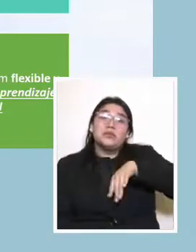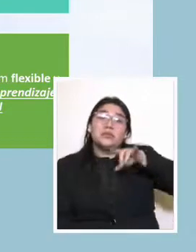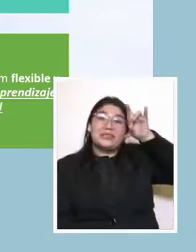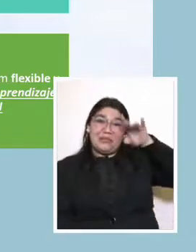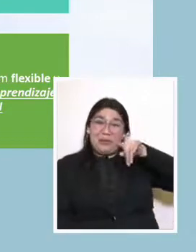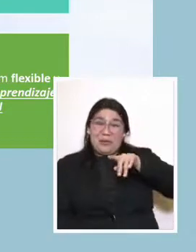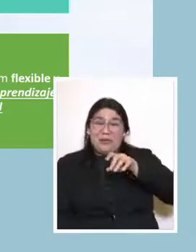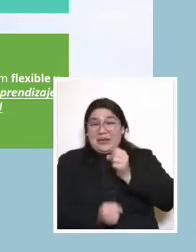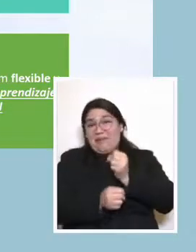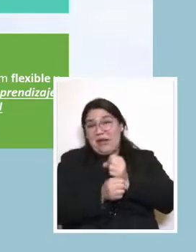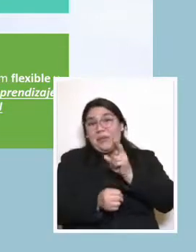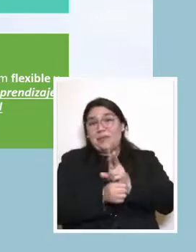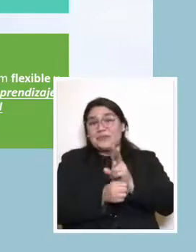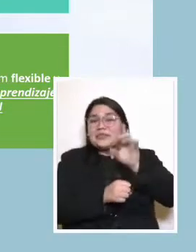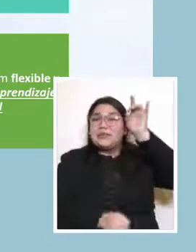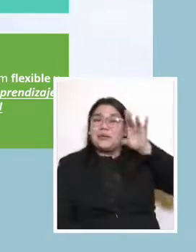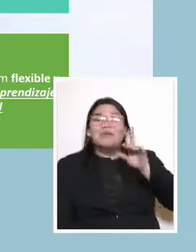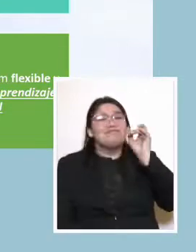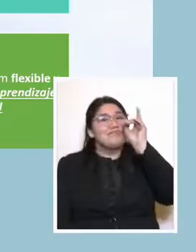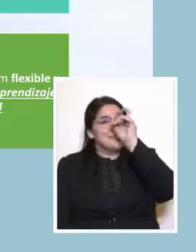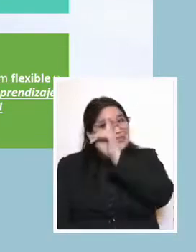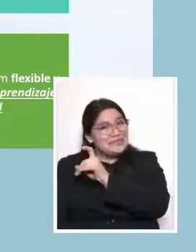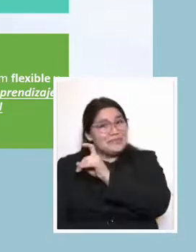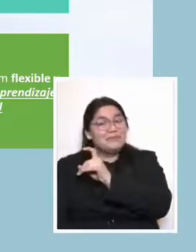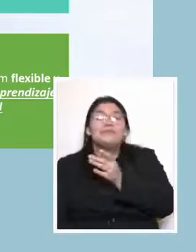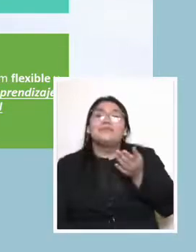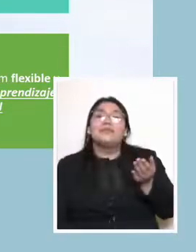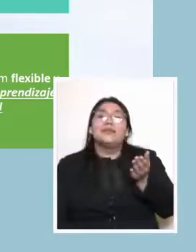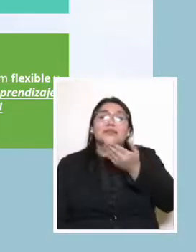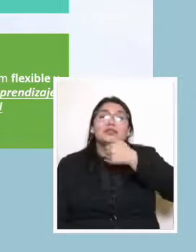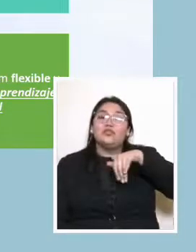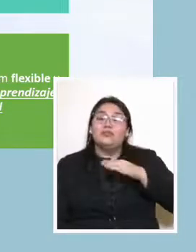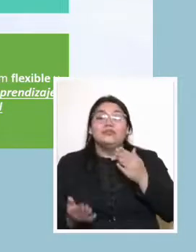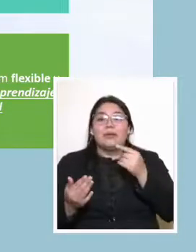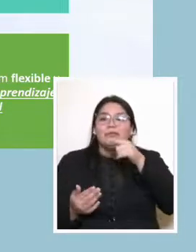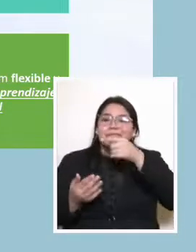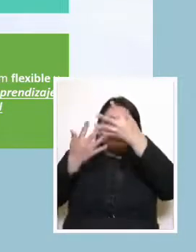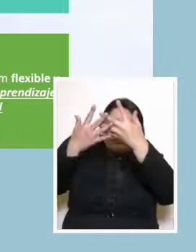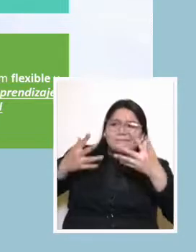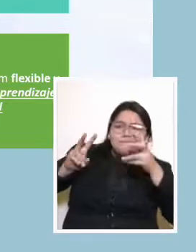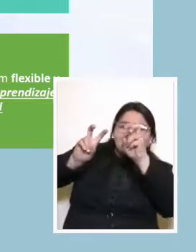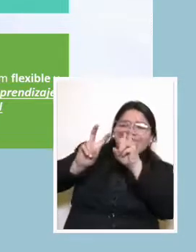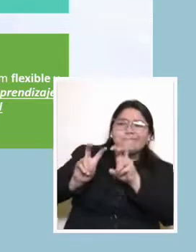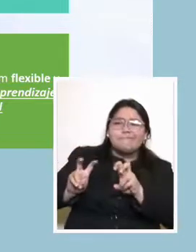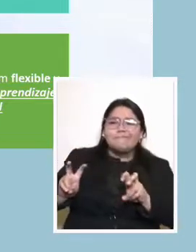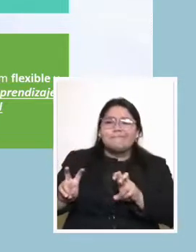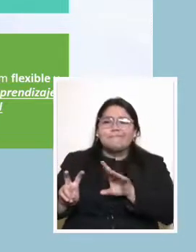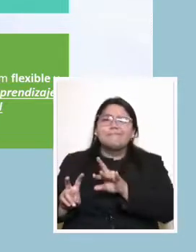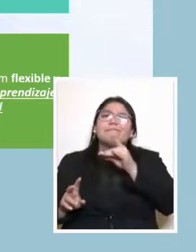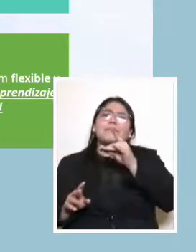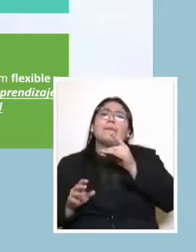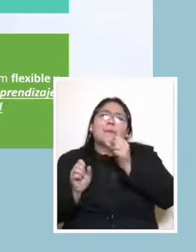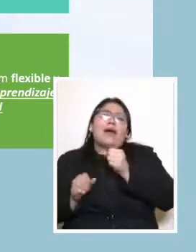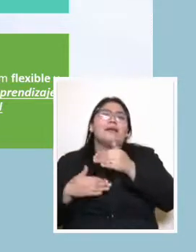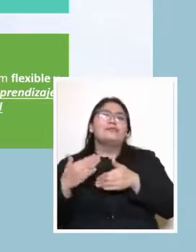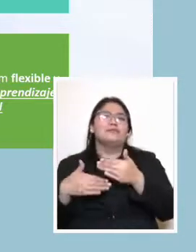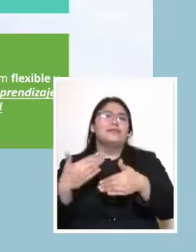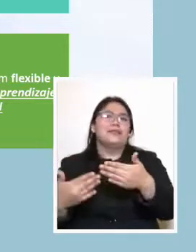eso sabemos, ¿no es cierto?, la complejidad que tiene. Y por tanto tenemos que hacer una revisión de eso para poder avanzar.